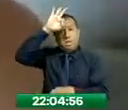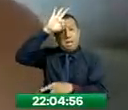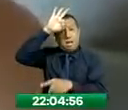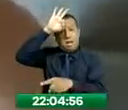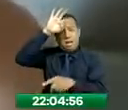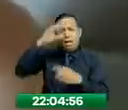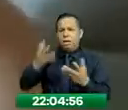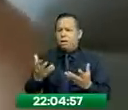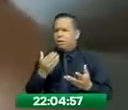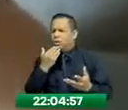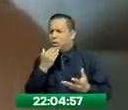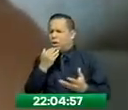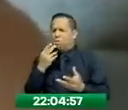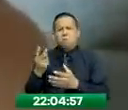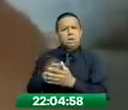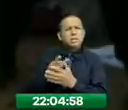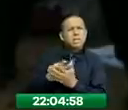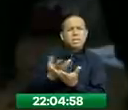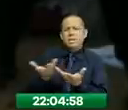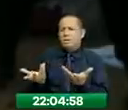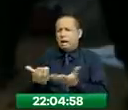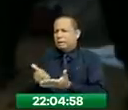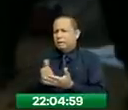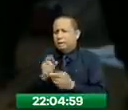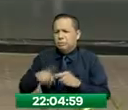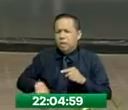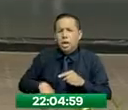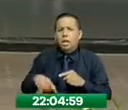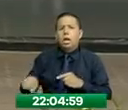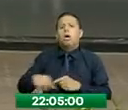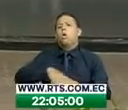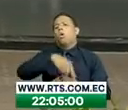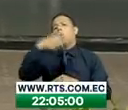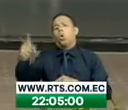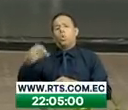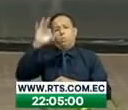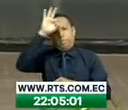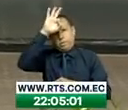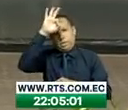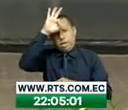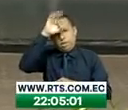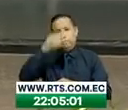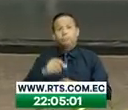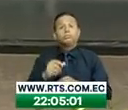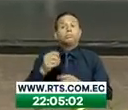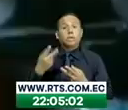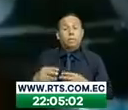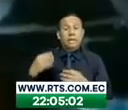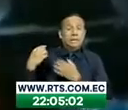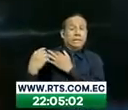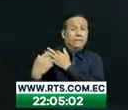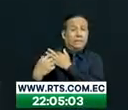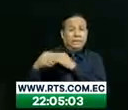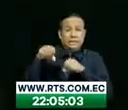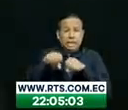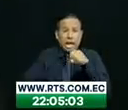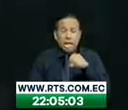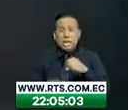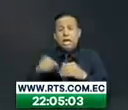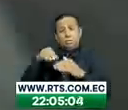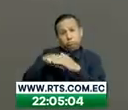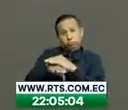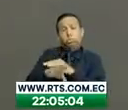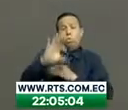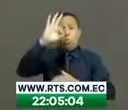nada que nuestras lado sufre una fractura en una de sus clavículas por lo que fue intervenida en el hospital guayaquil ella además